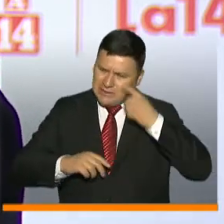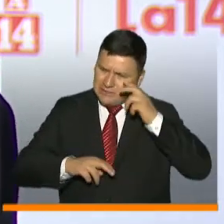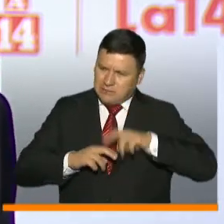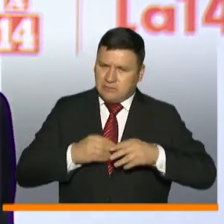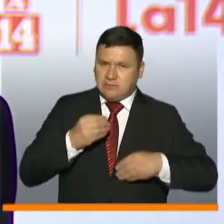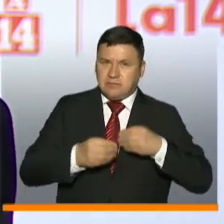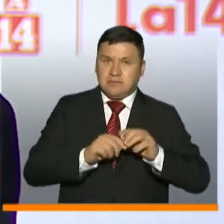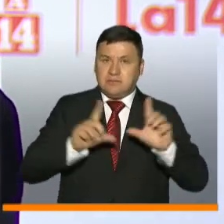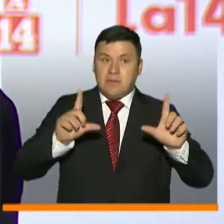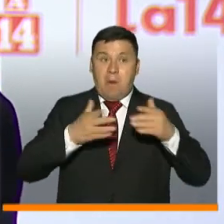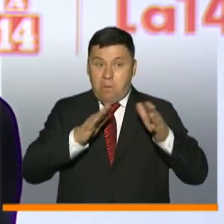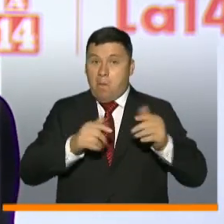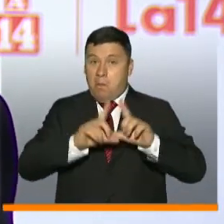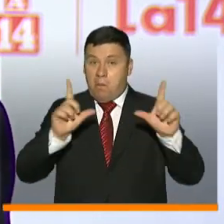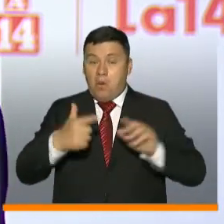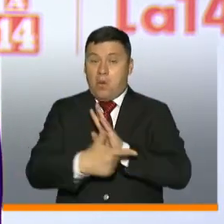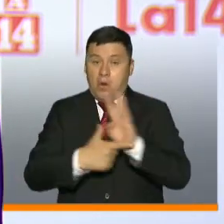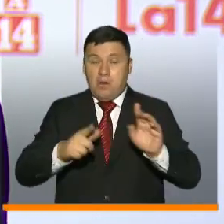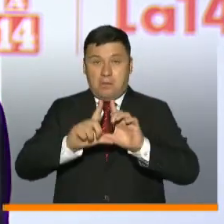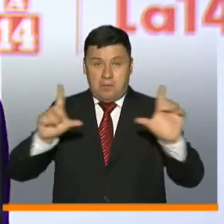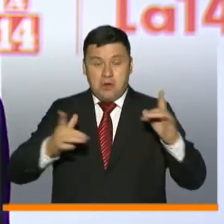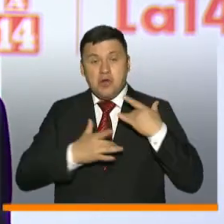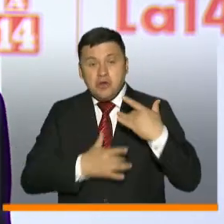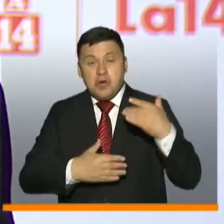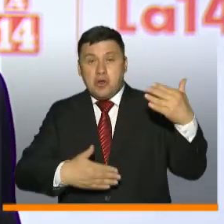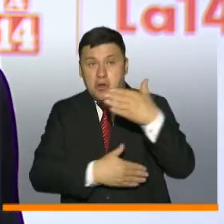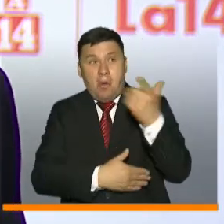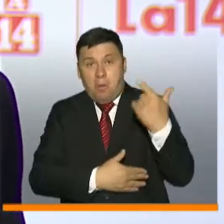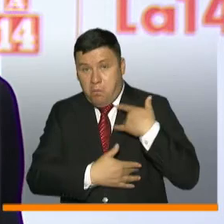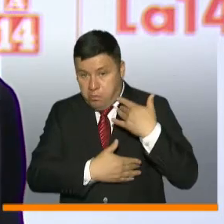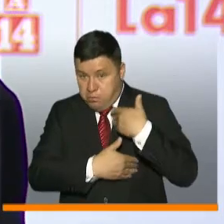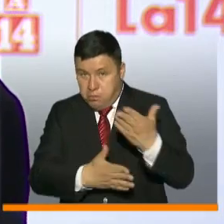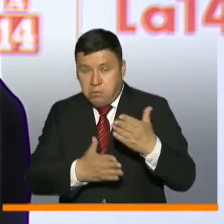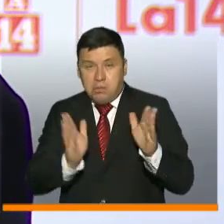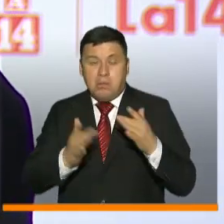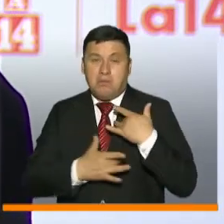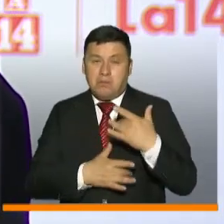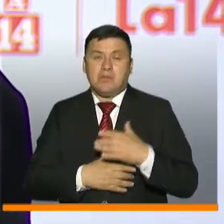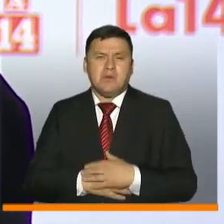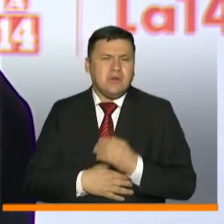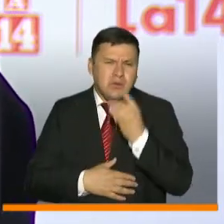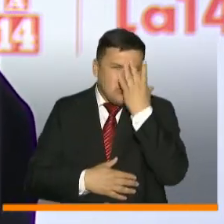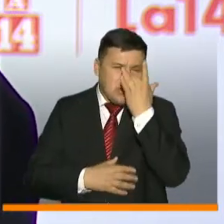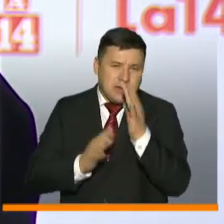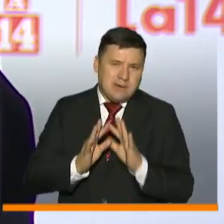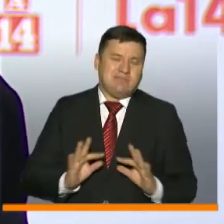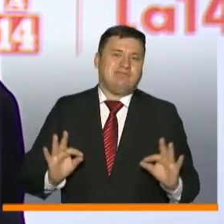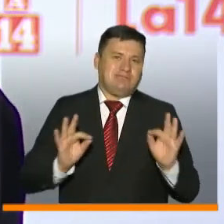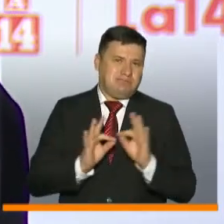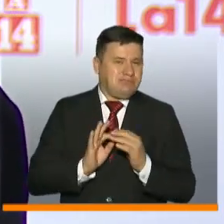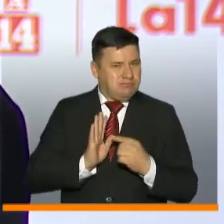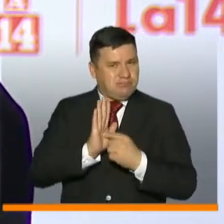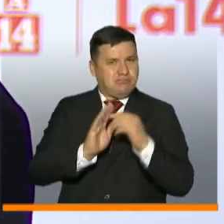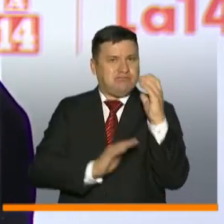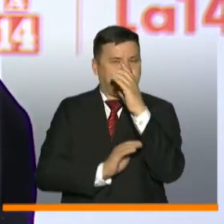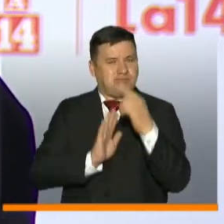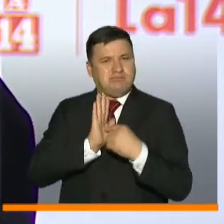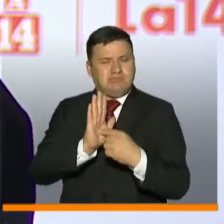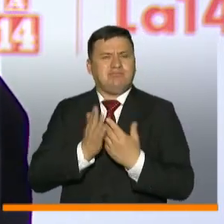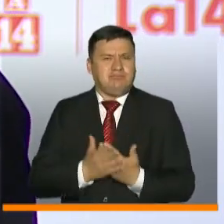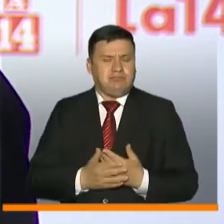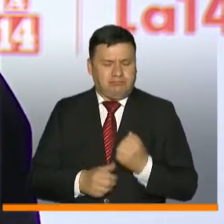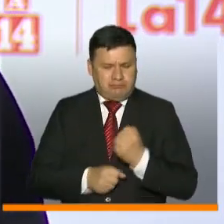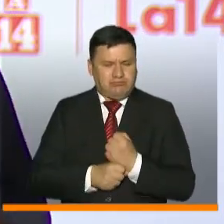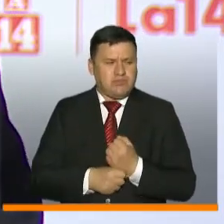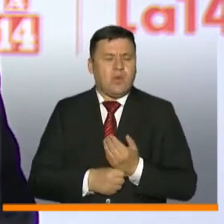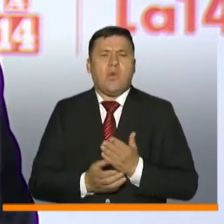Todavía las plataformas están abiertas, la página Solidaridad por Colombia también sigue recibiendo donaciones. ¿Por qué? Porque es muy importante que le mostremos a los colombianos que